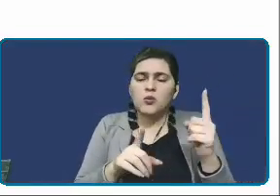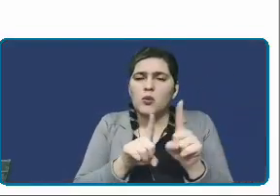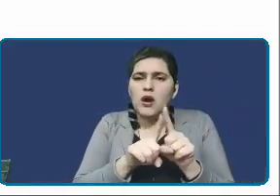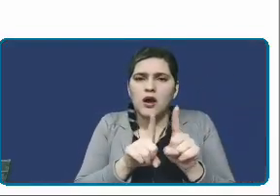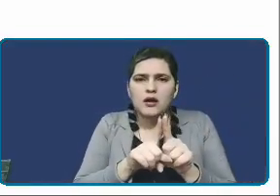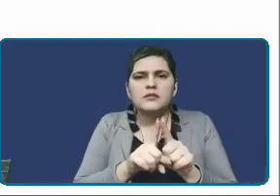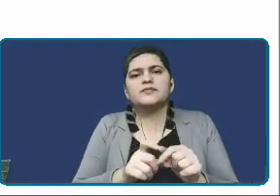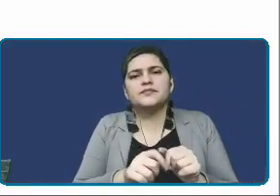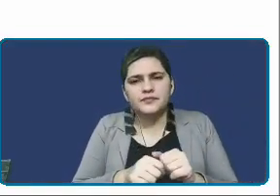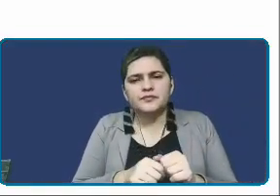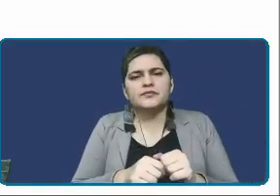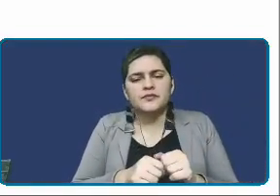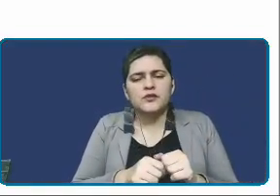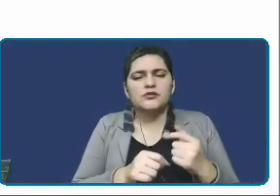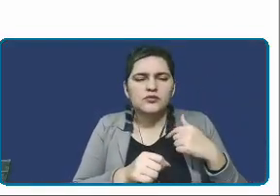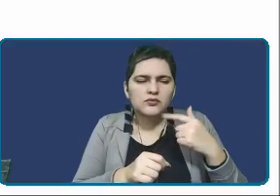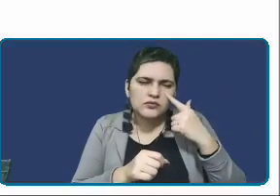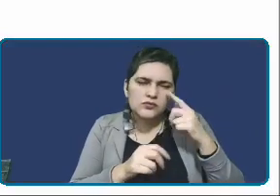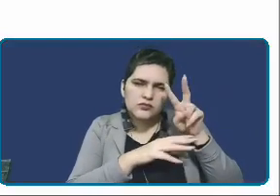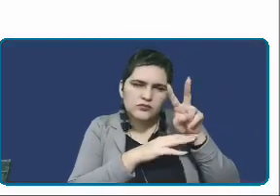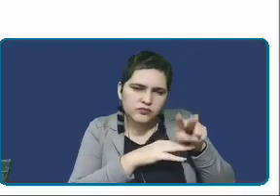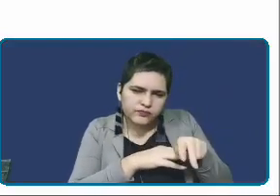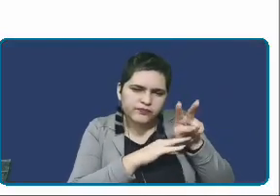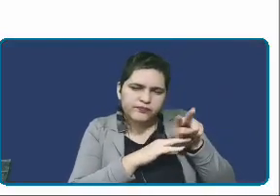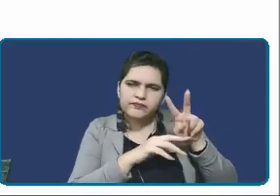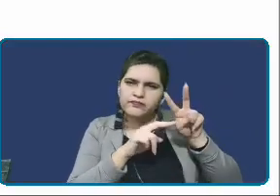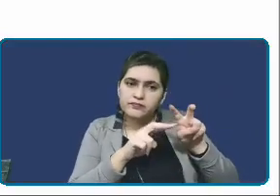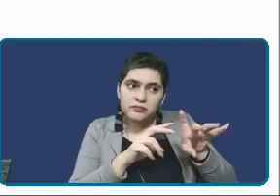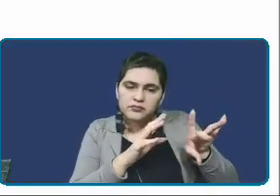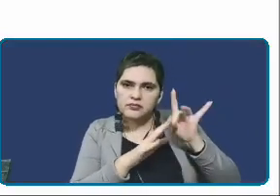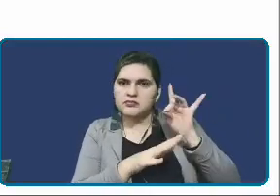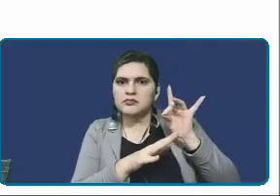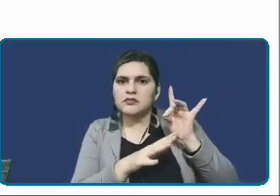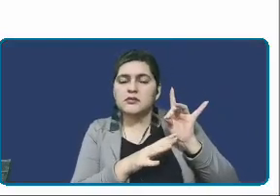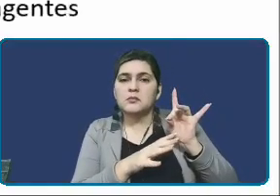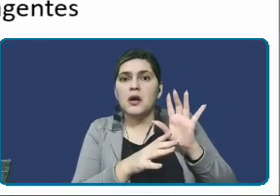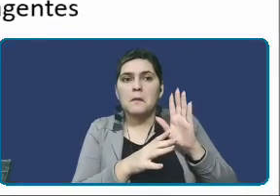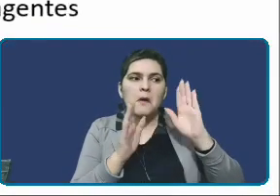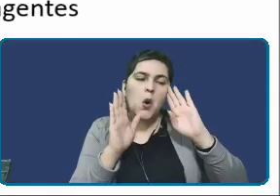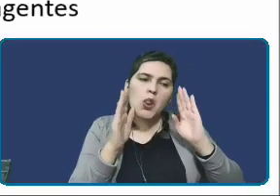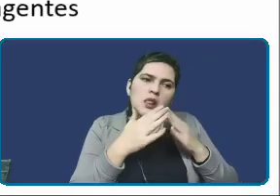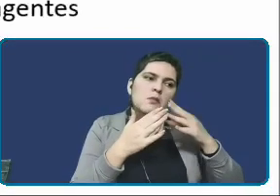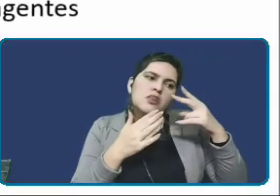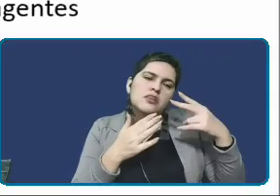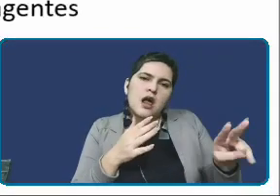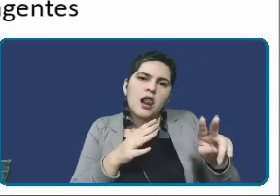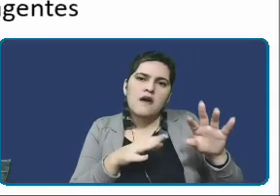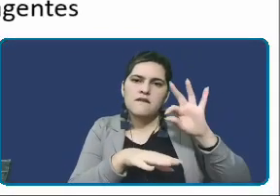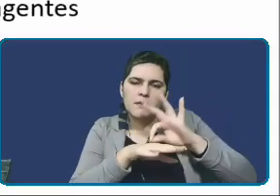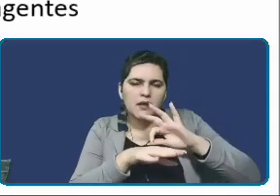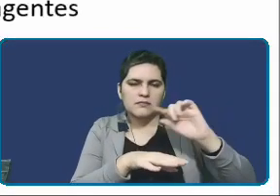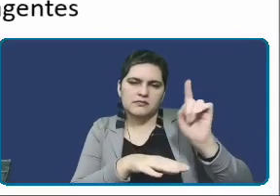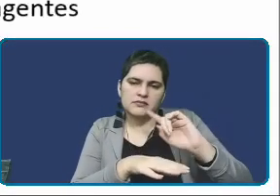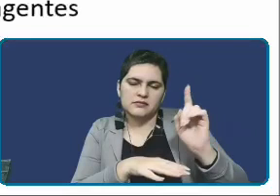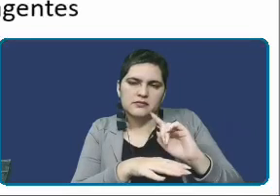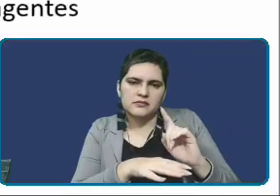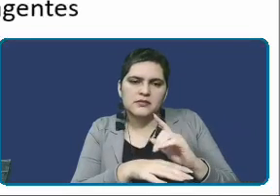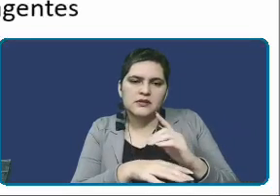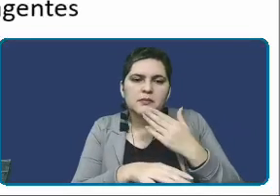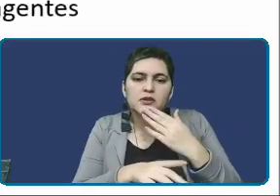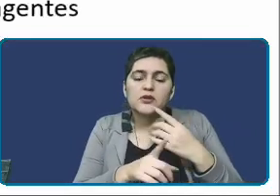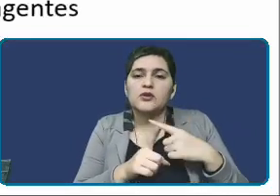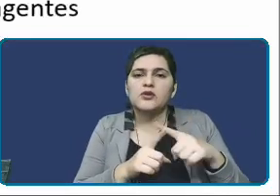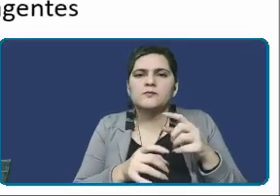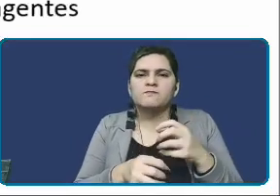no quedarme con que solo los síntomas son por tener autismo. Y la estitiquez o la